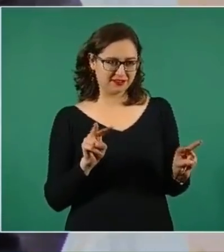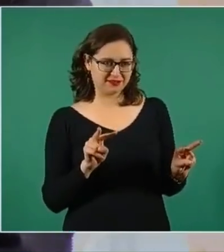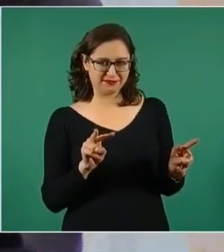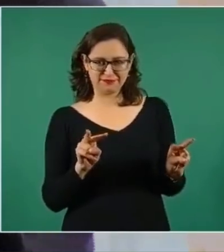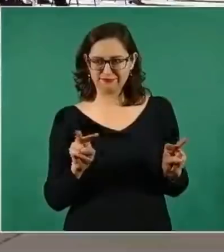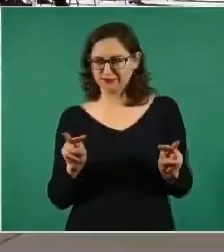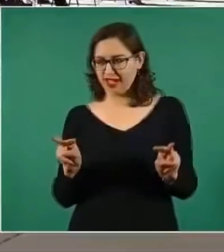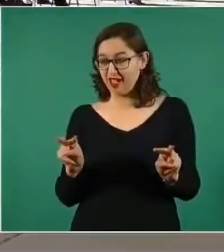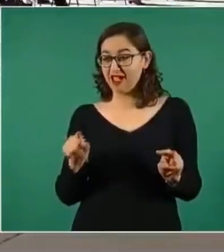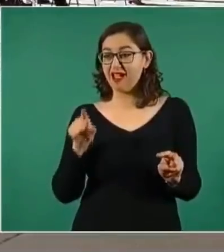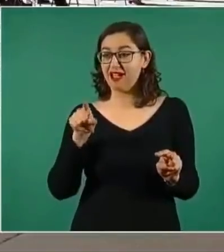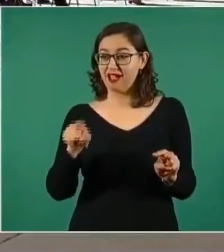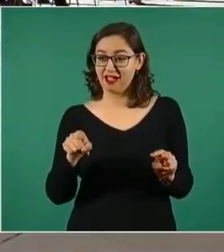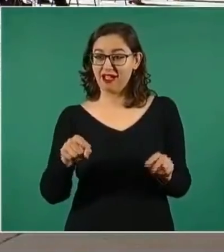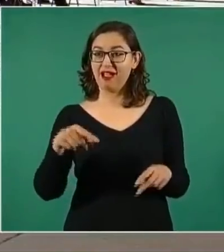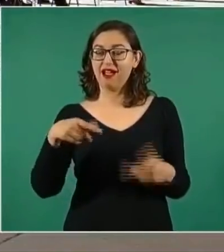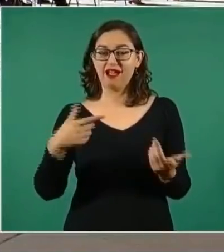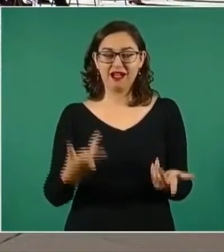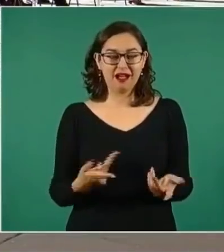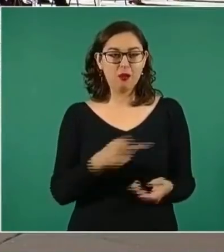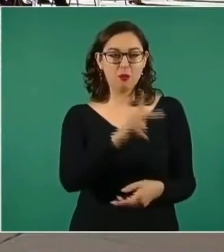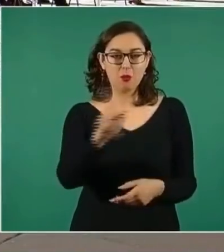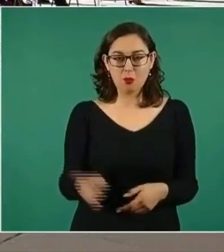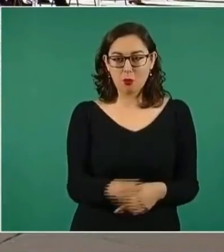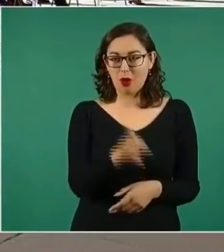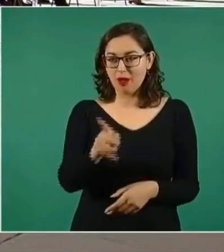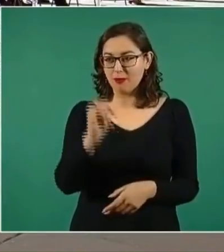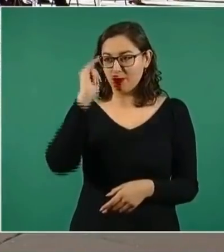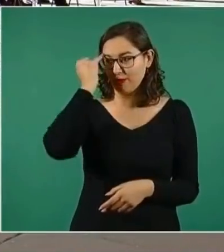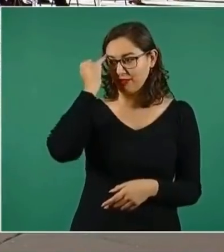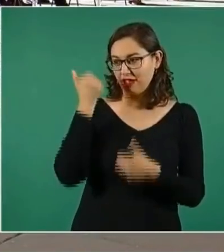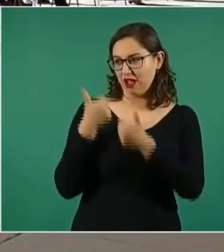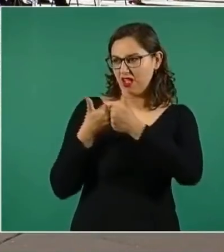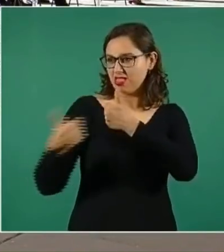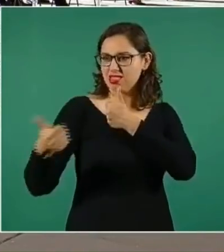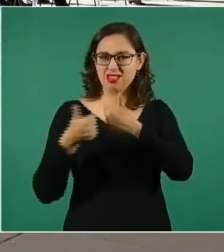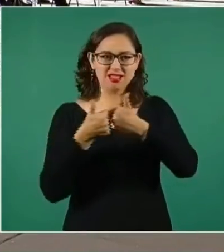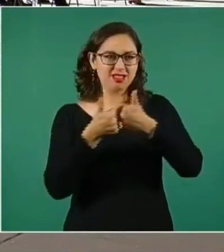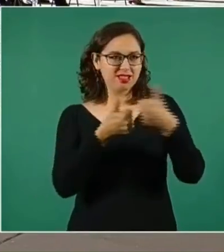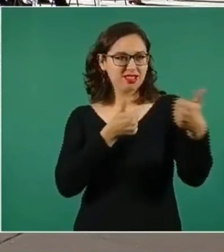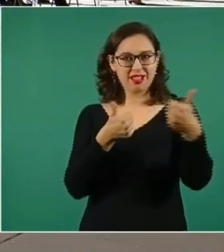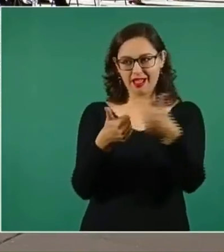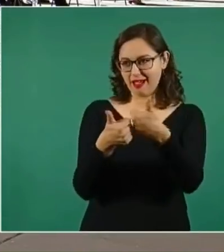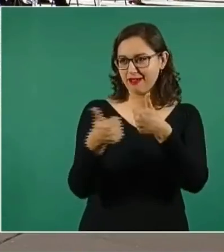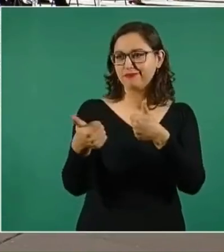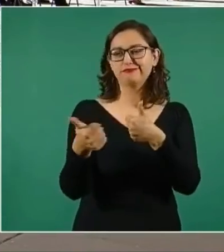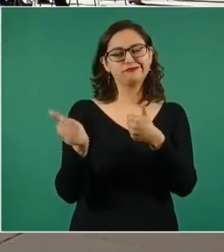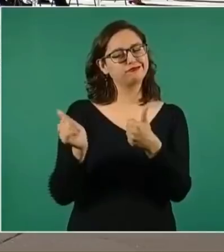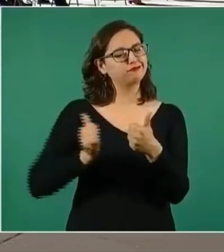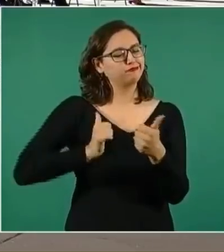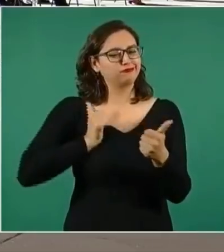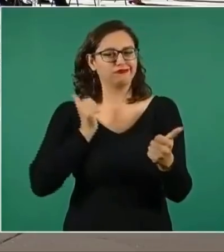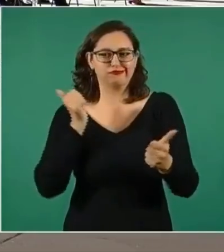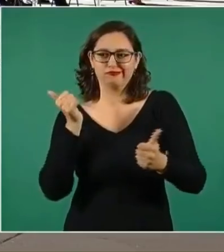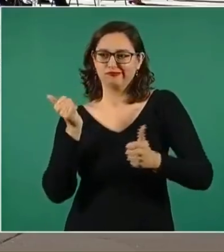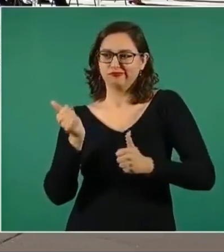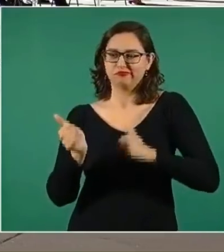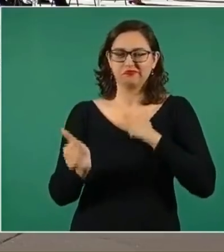divisiones y las debilidades de los mexicas para imponerse